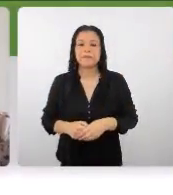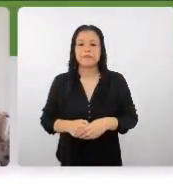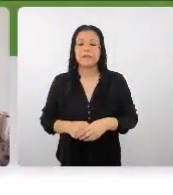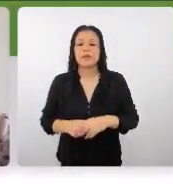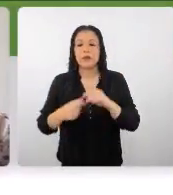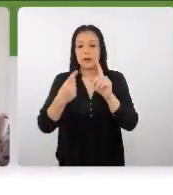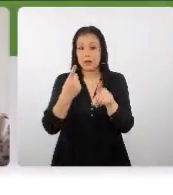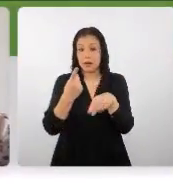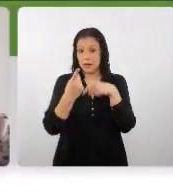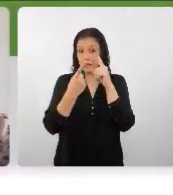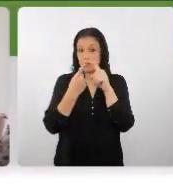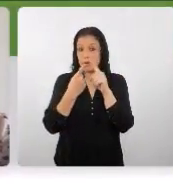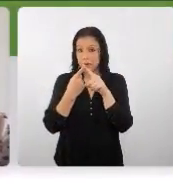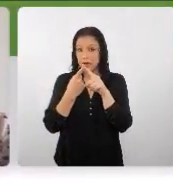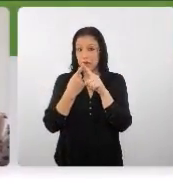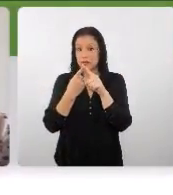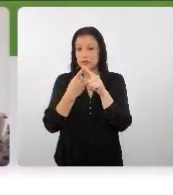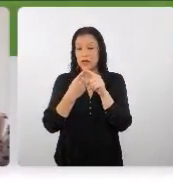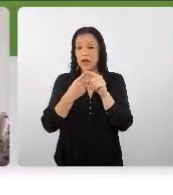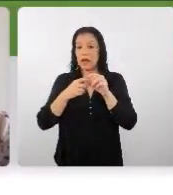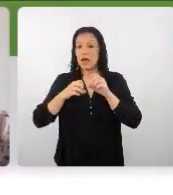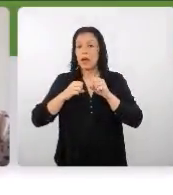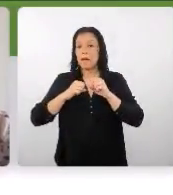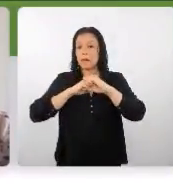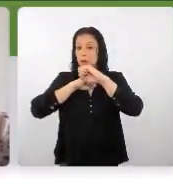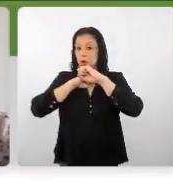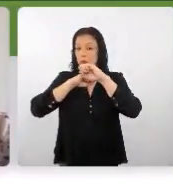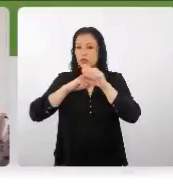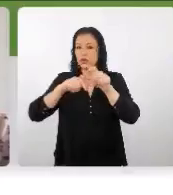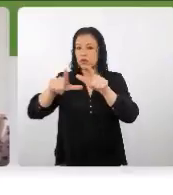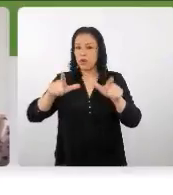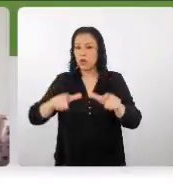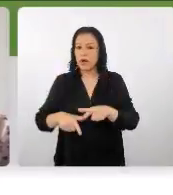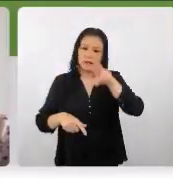Lo primero que vamos a ver es la promoción del destino Perú